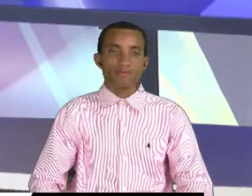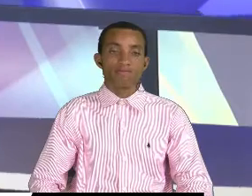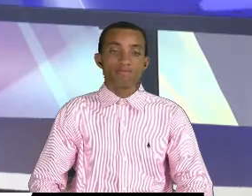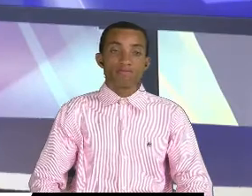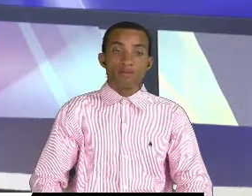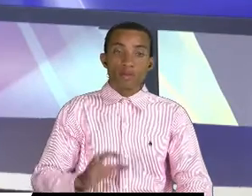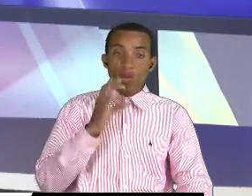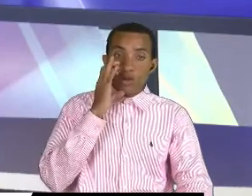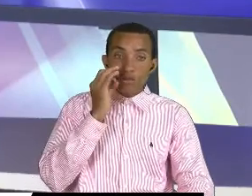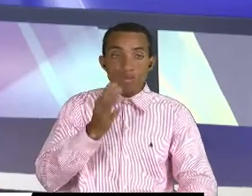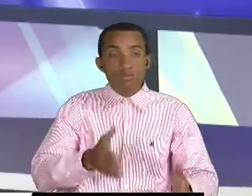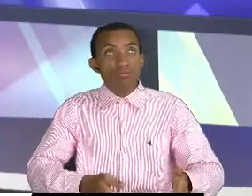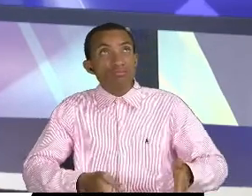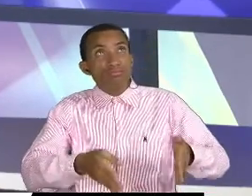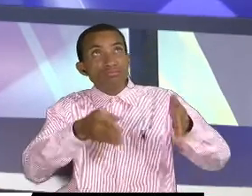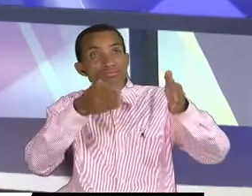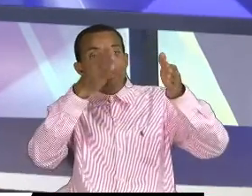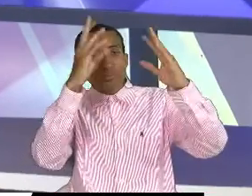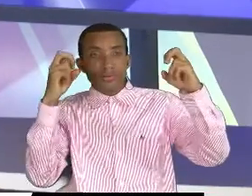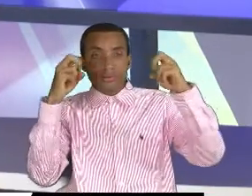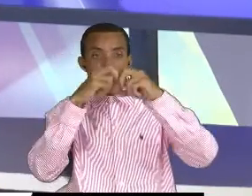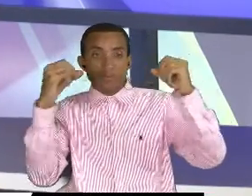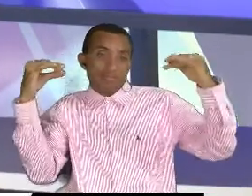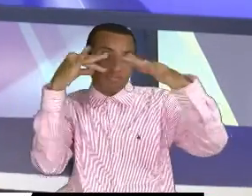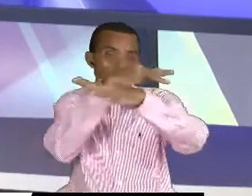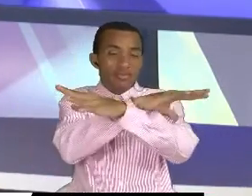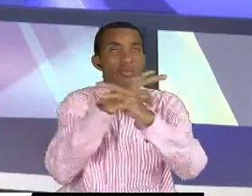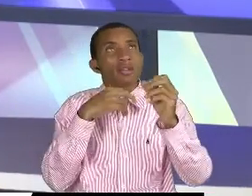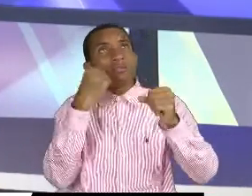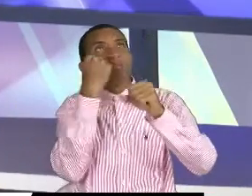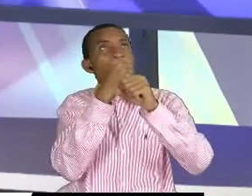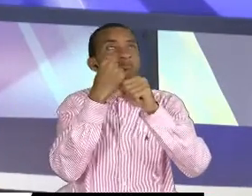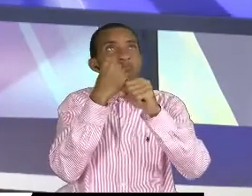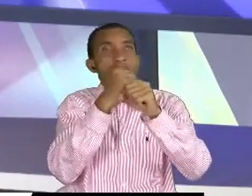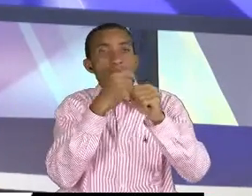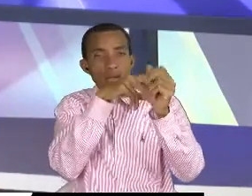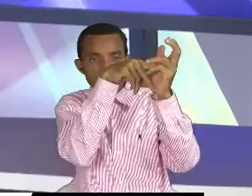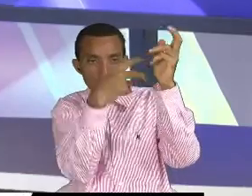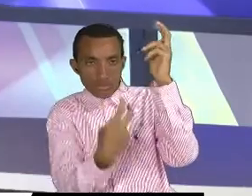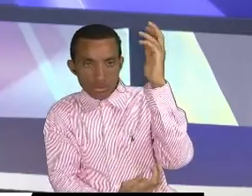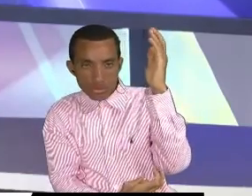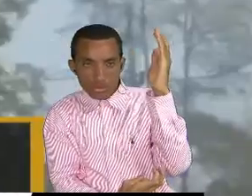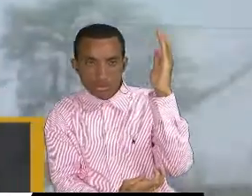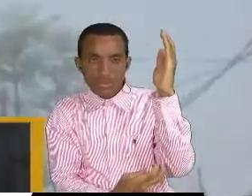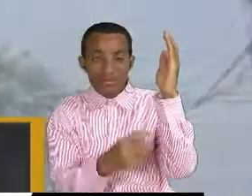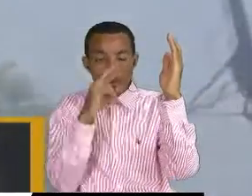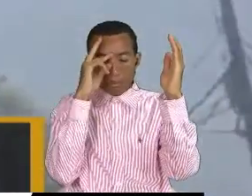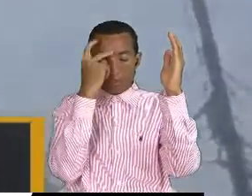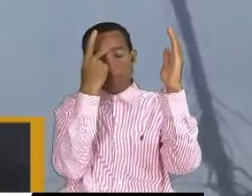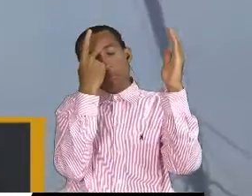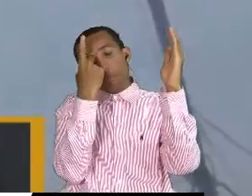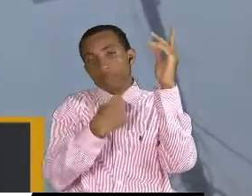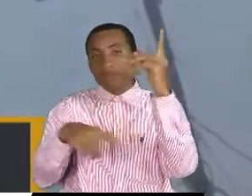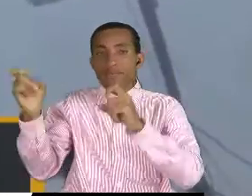el conocimiento debiendo ser bajado por organismos de socorro y llevado a un centro asistencial.